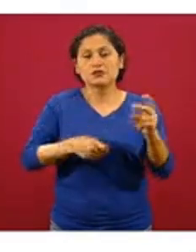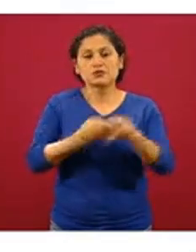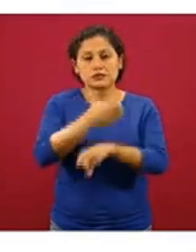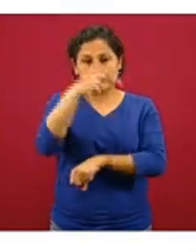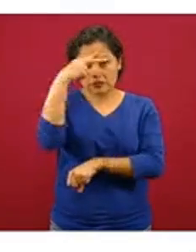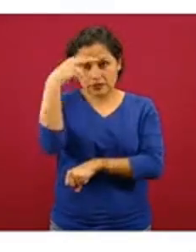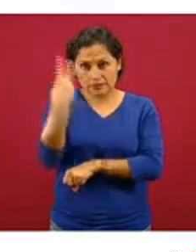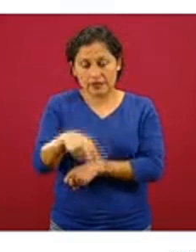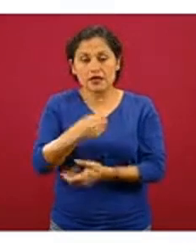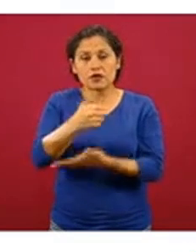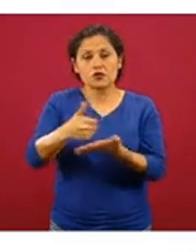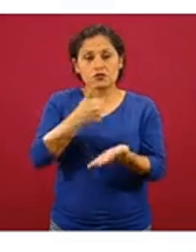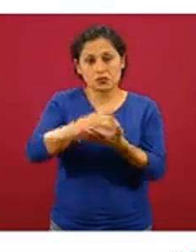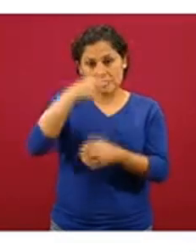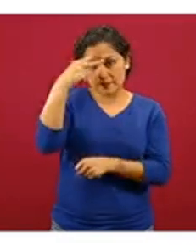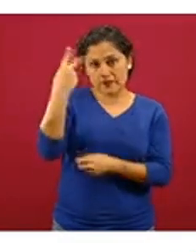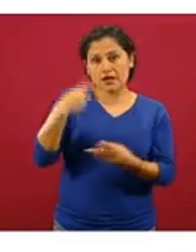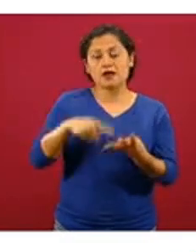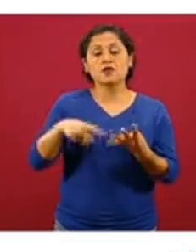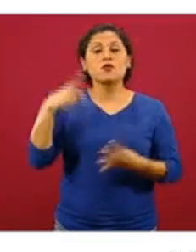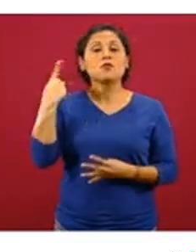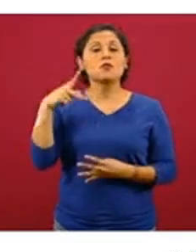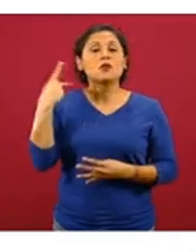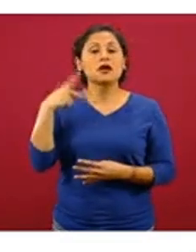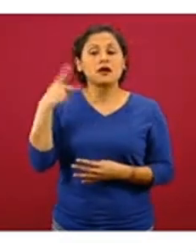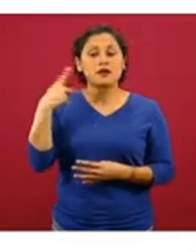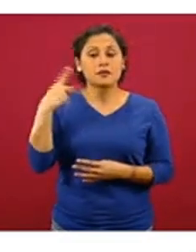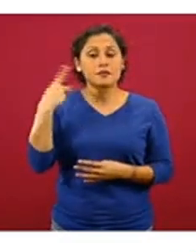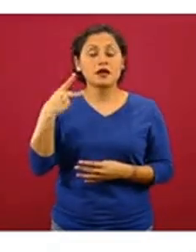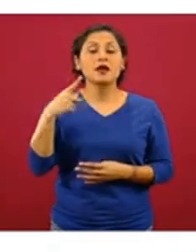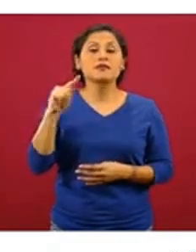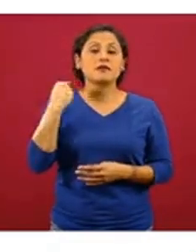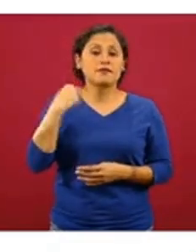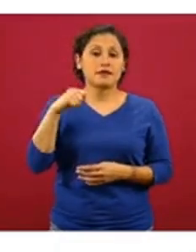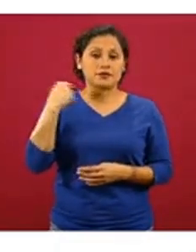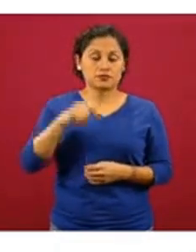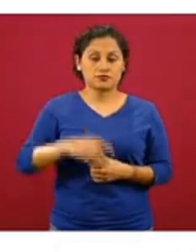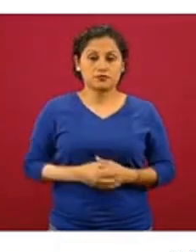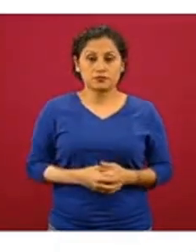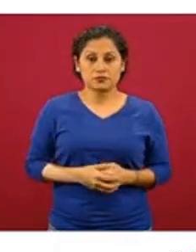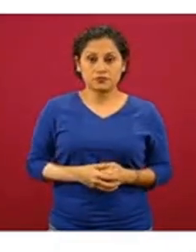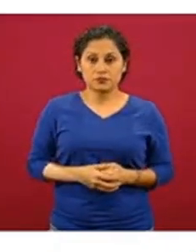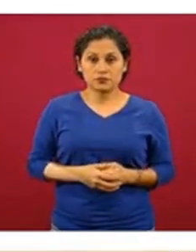la Ciudad de México, de Puebla y de Tabasco. La siguiente.